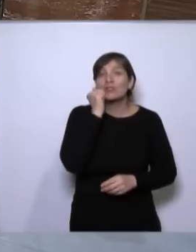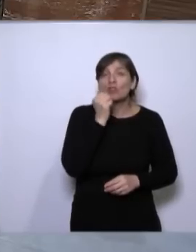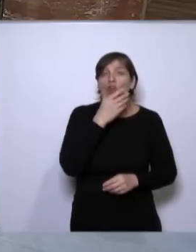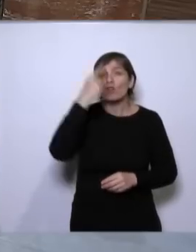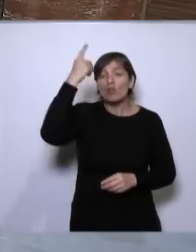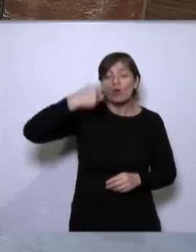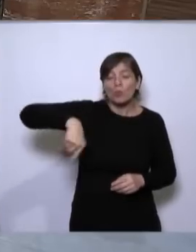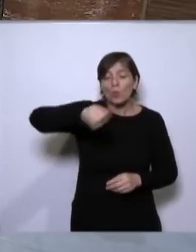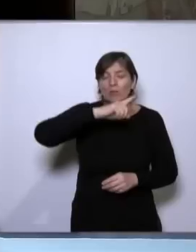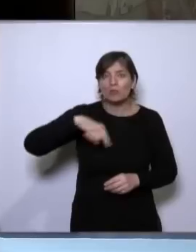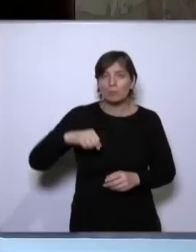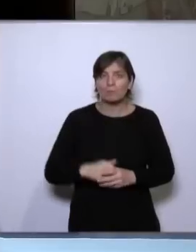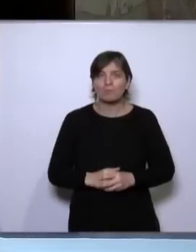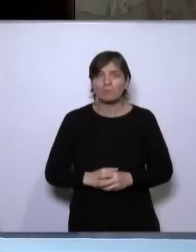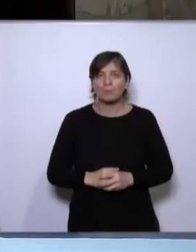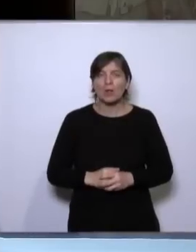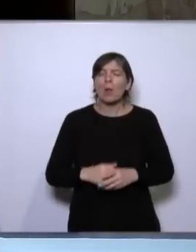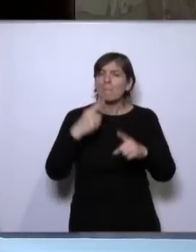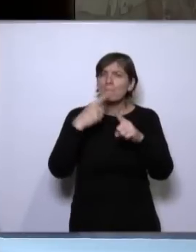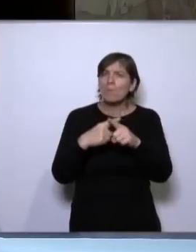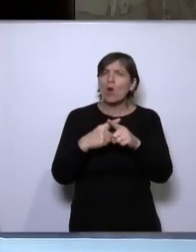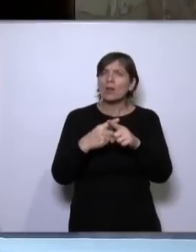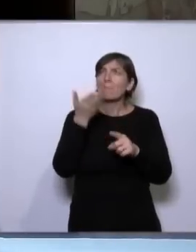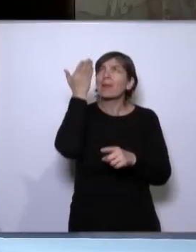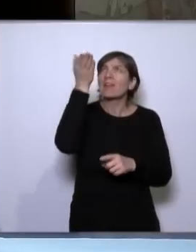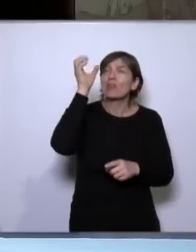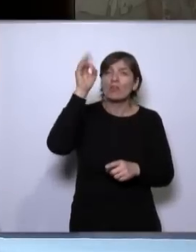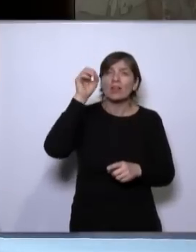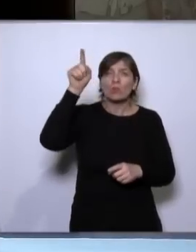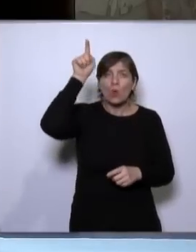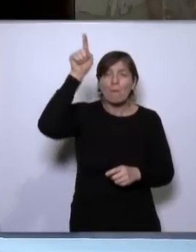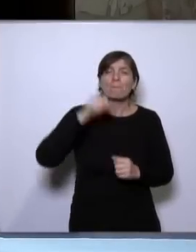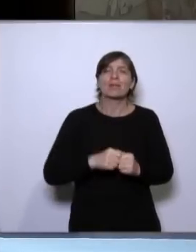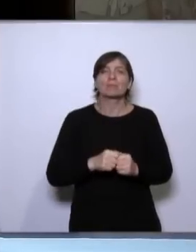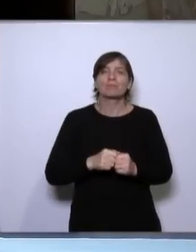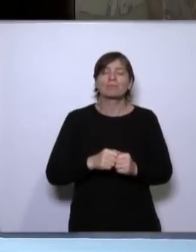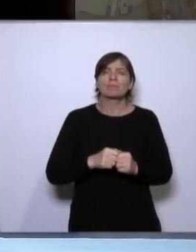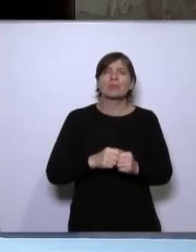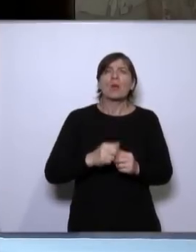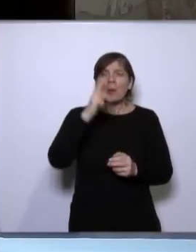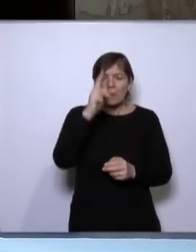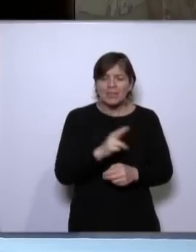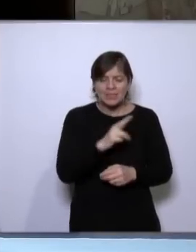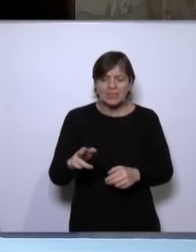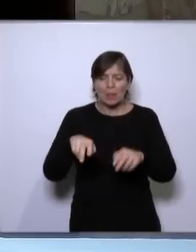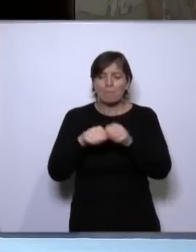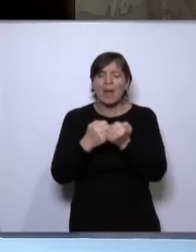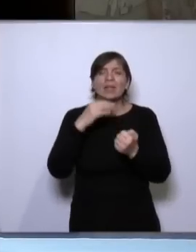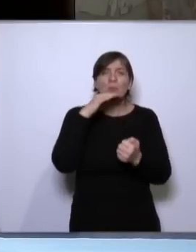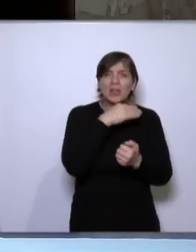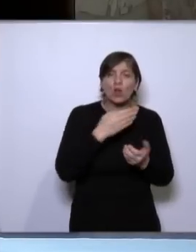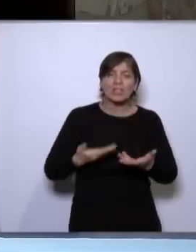Señor y Dios nuestro, por la invocación de tu nombre, santifica los dones de pan y vino que